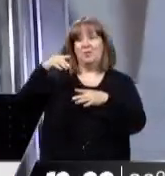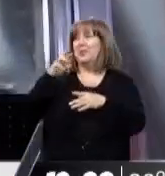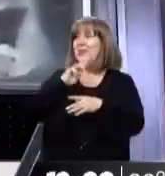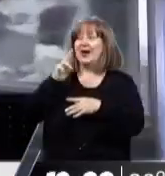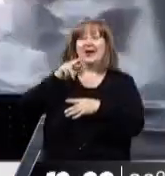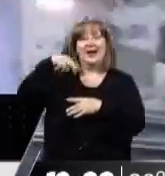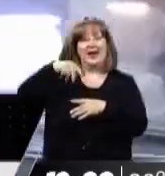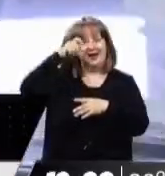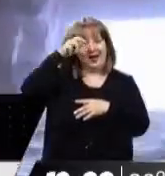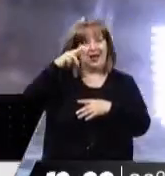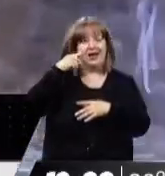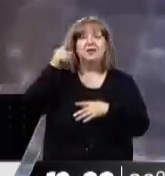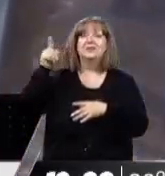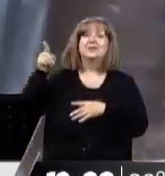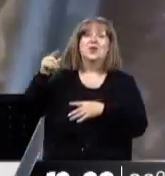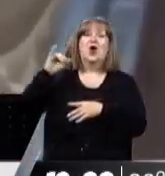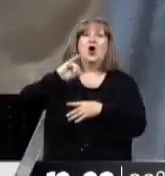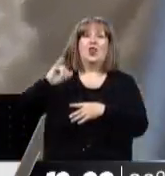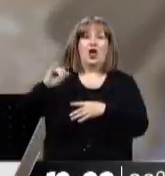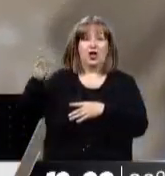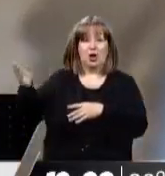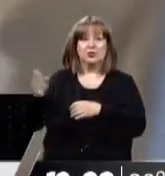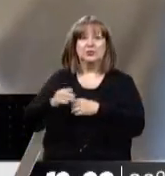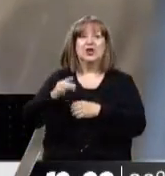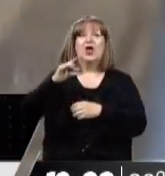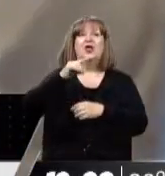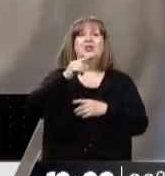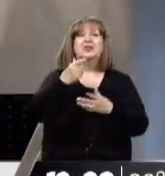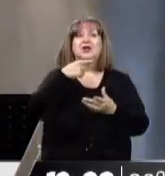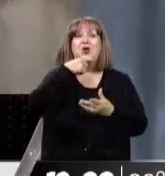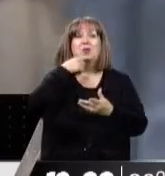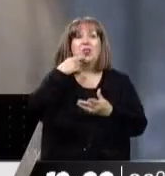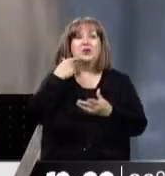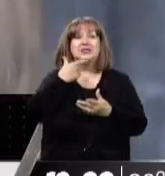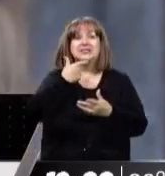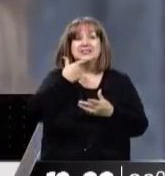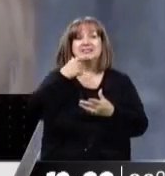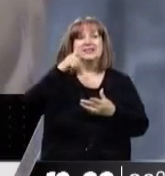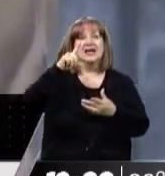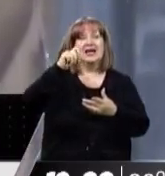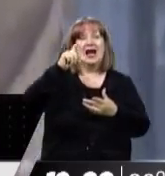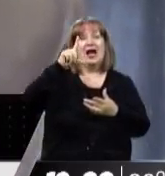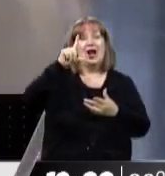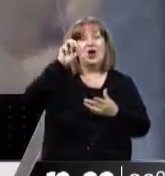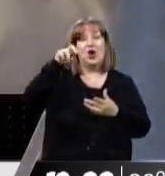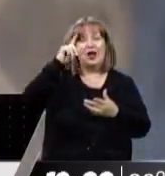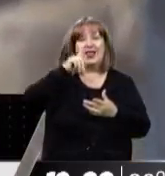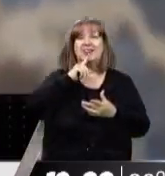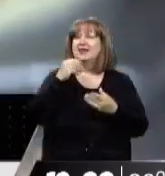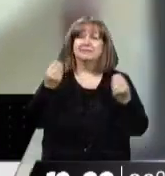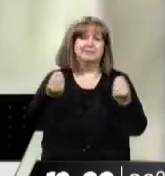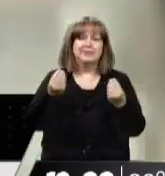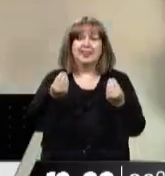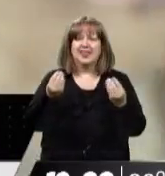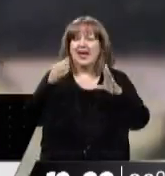me va a contar cómo se prepara. Y lo estamos viendo también, se ve riquísimo. Hola, Neddy. Hola, buenas tardes. Mira, es un helado hecho a base de dulce